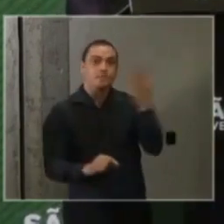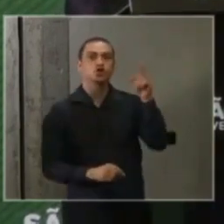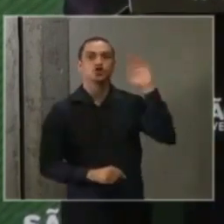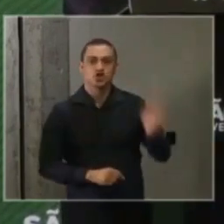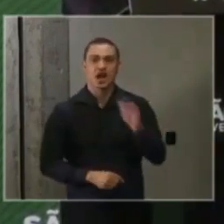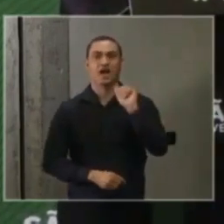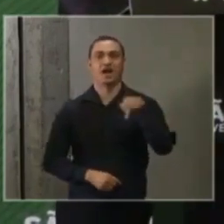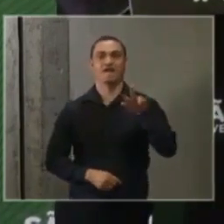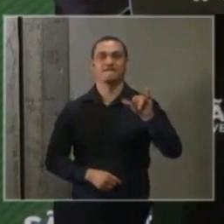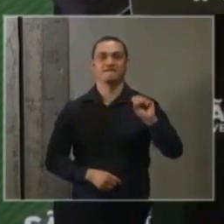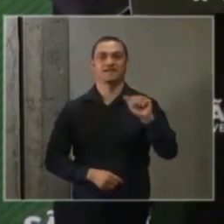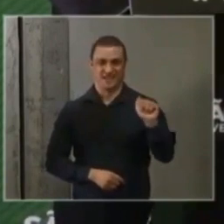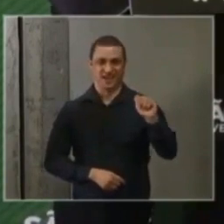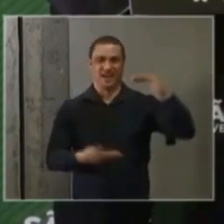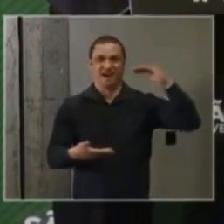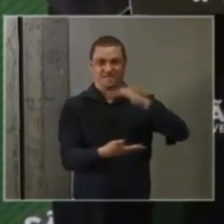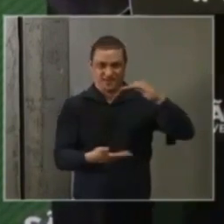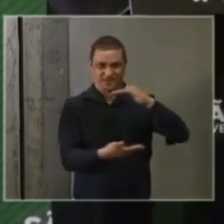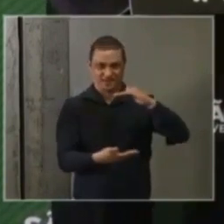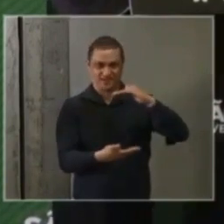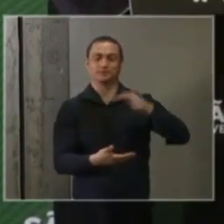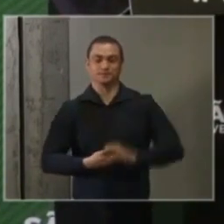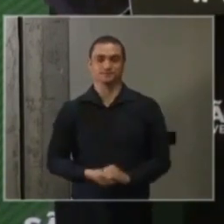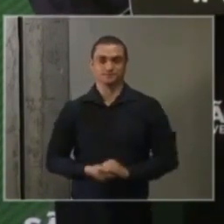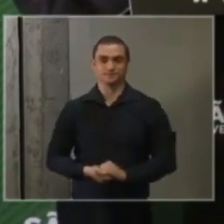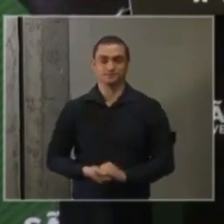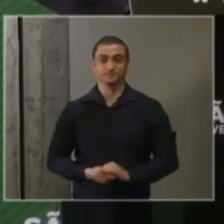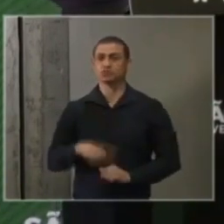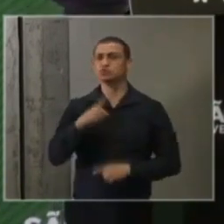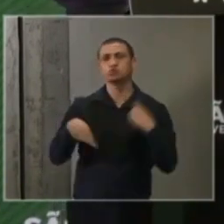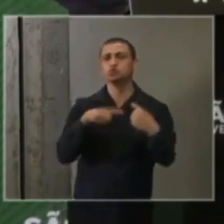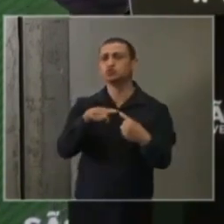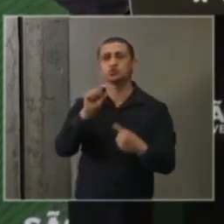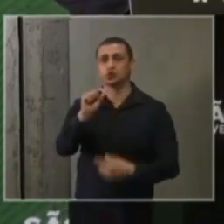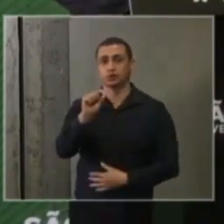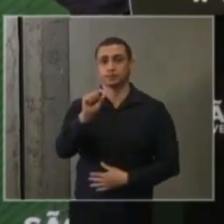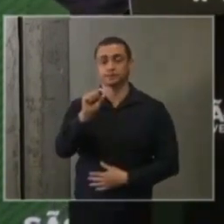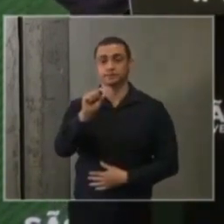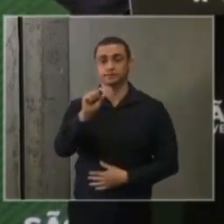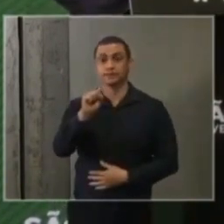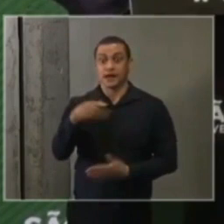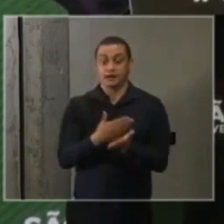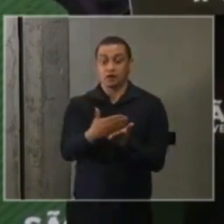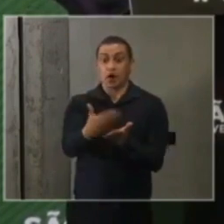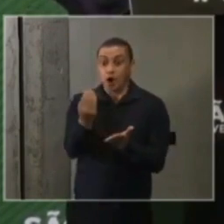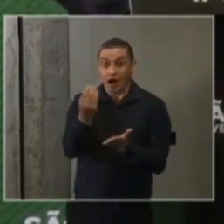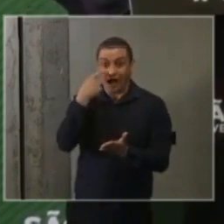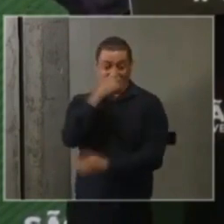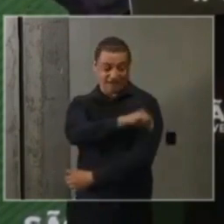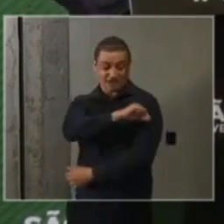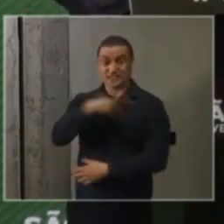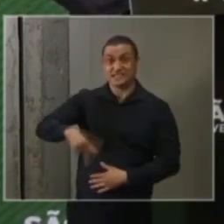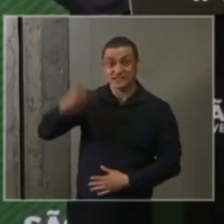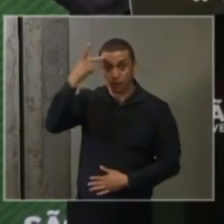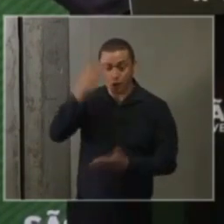vacuna china corona back en brasil el objetivo es iniciar desde el 25 de enero la inmunización contra la cob y 19 que ya ha dejado